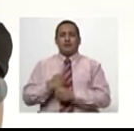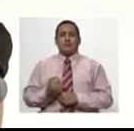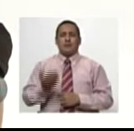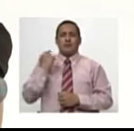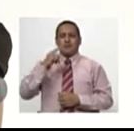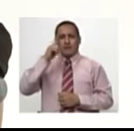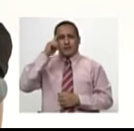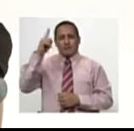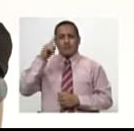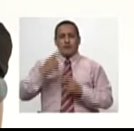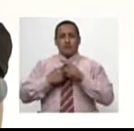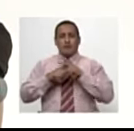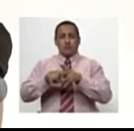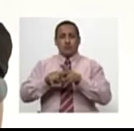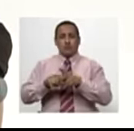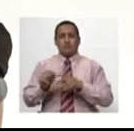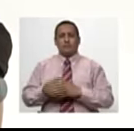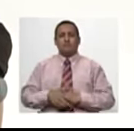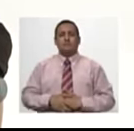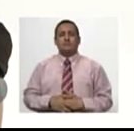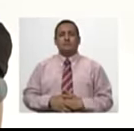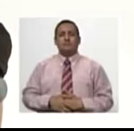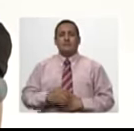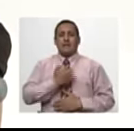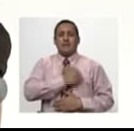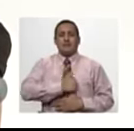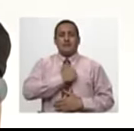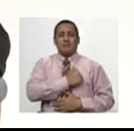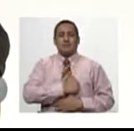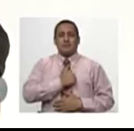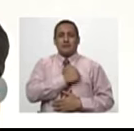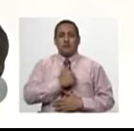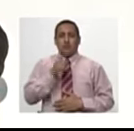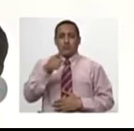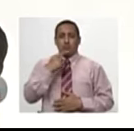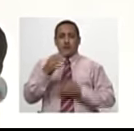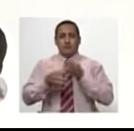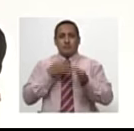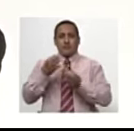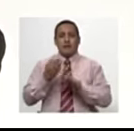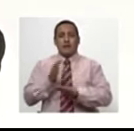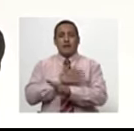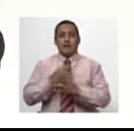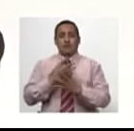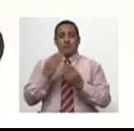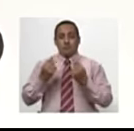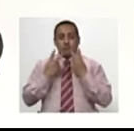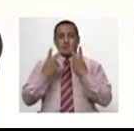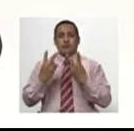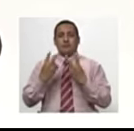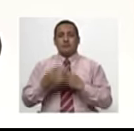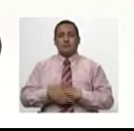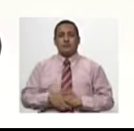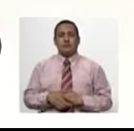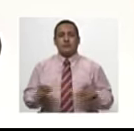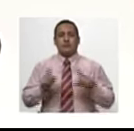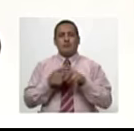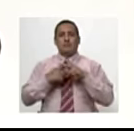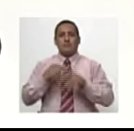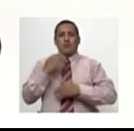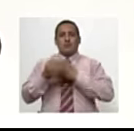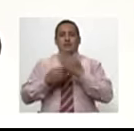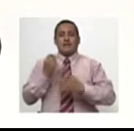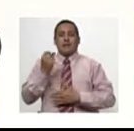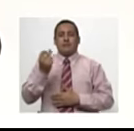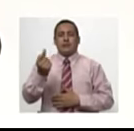que se inició el proceso y lamentablemente, como tú dices, se inició con mucho entusiasmo y con mucha